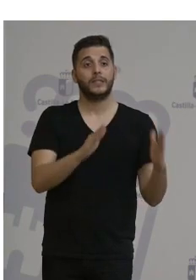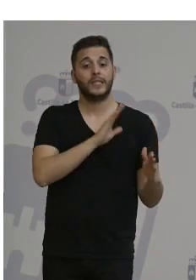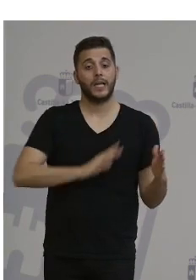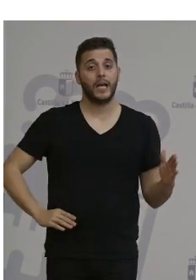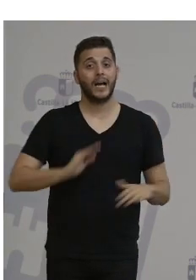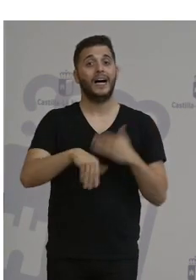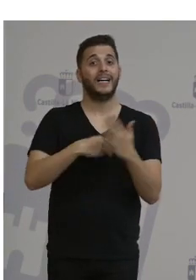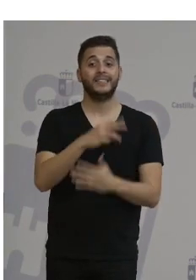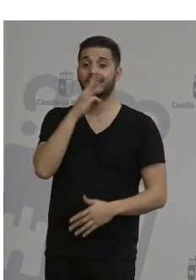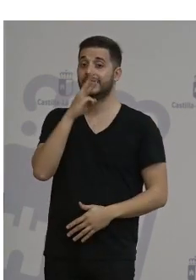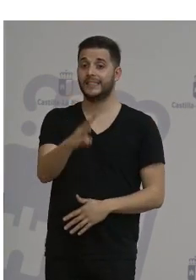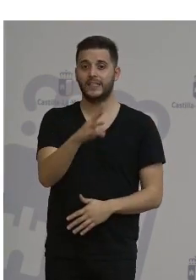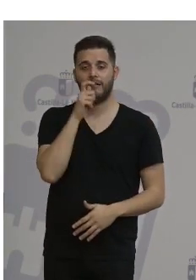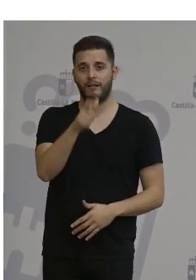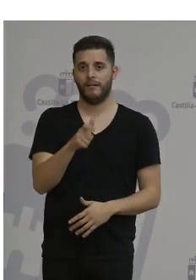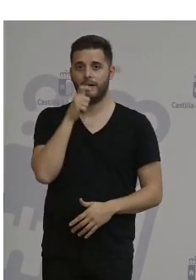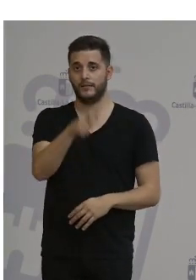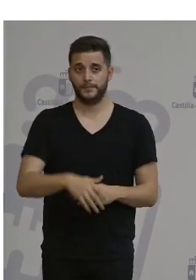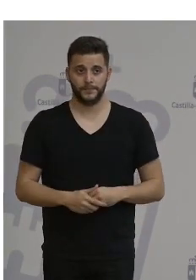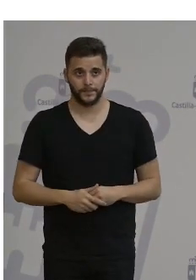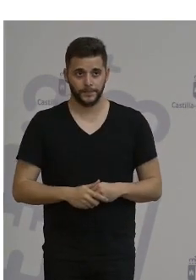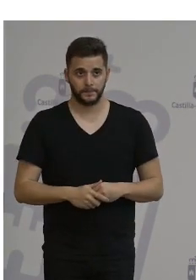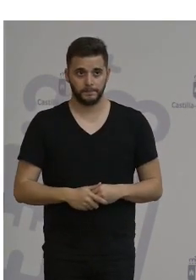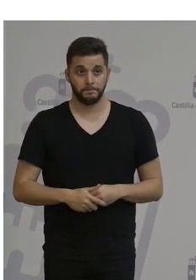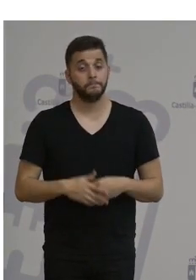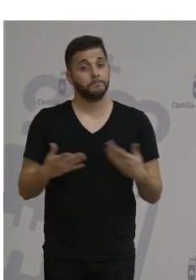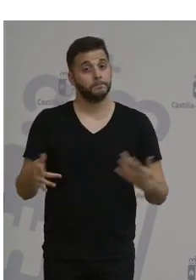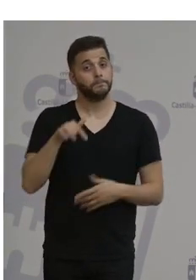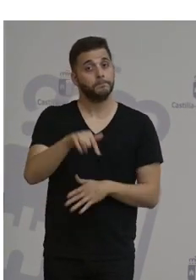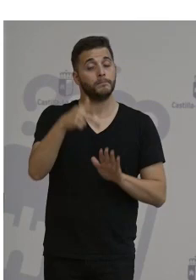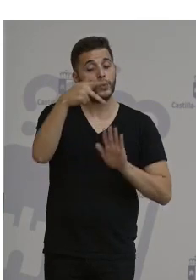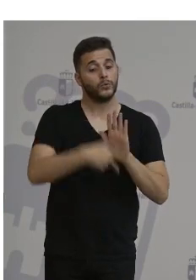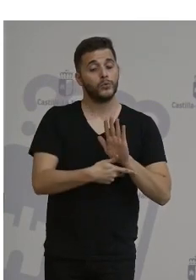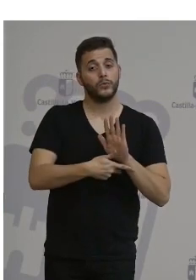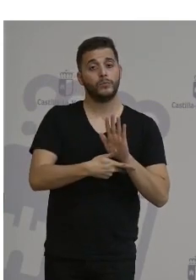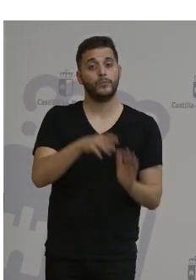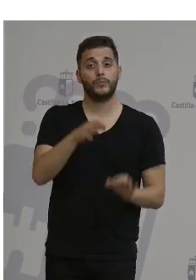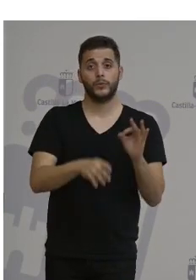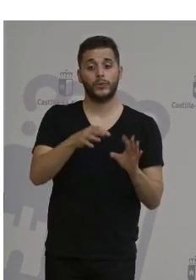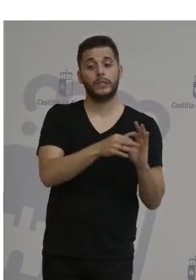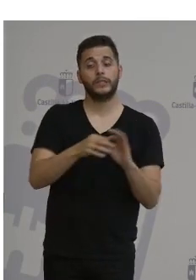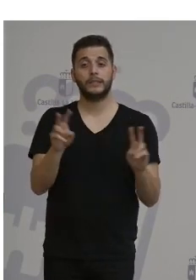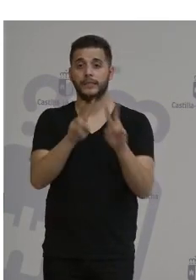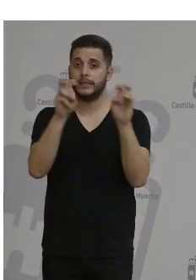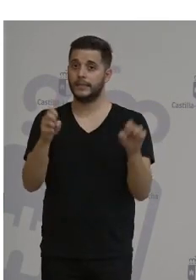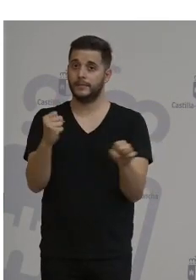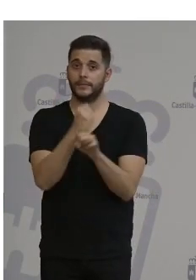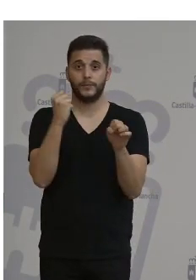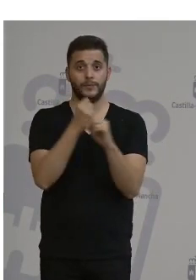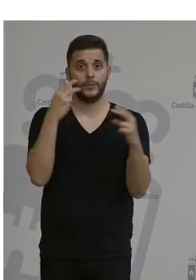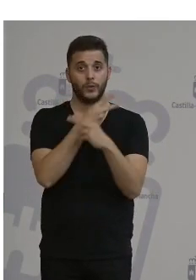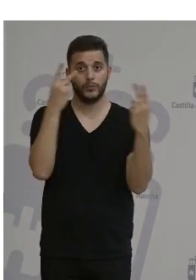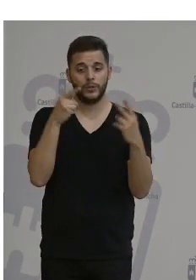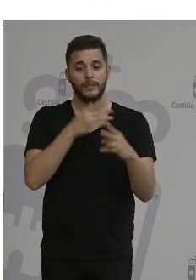duración. Pues bien, en este marco las normas jurídicas relativas al empleo público han venido